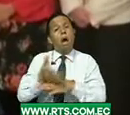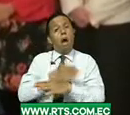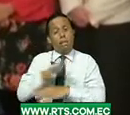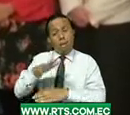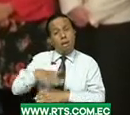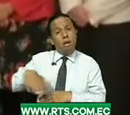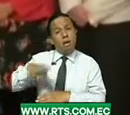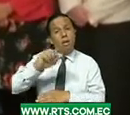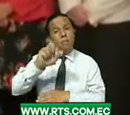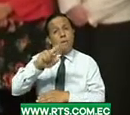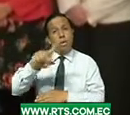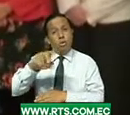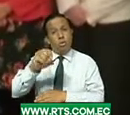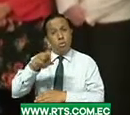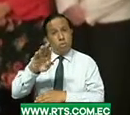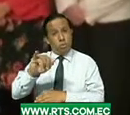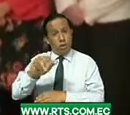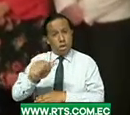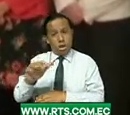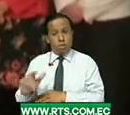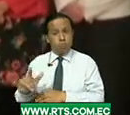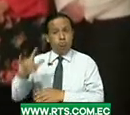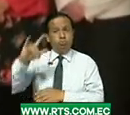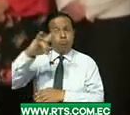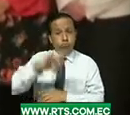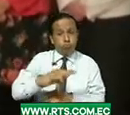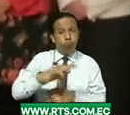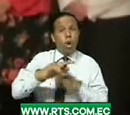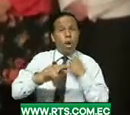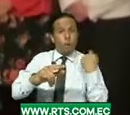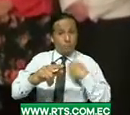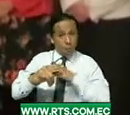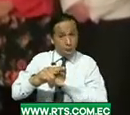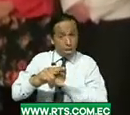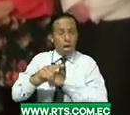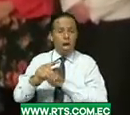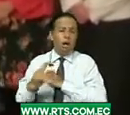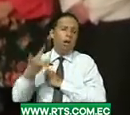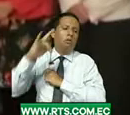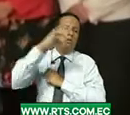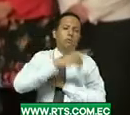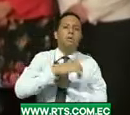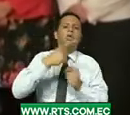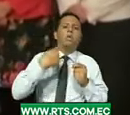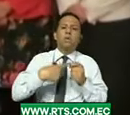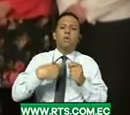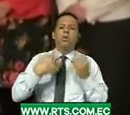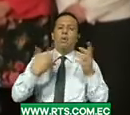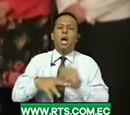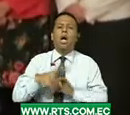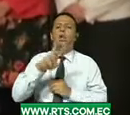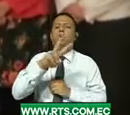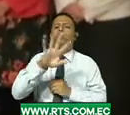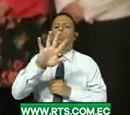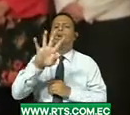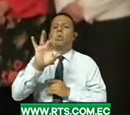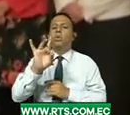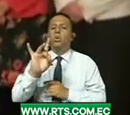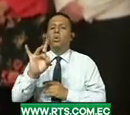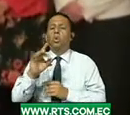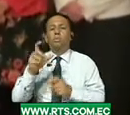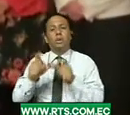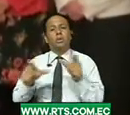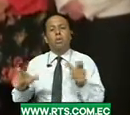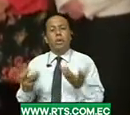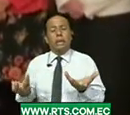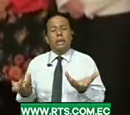con escala en Madrid para llegar a la ciudad de Quito salió con 248 pasajeros. Tuvimos que tomar esta dura